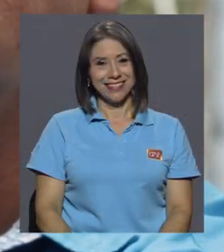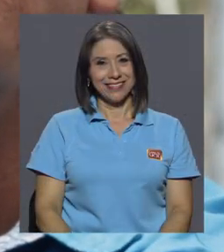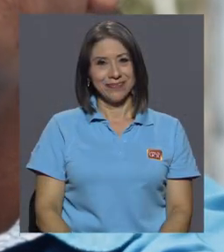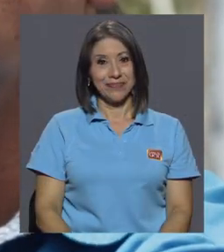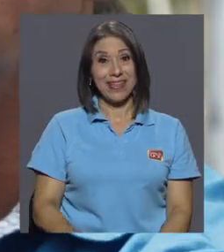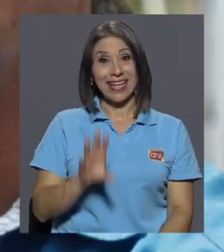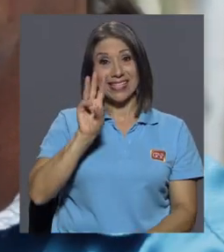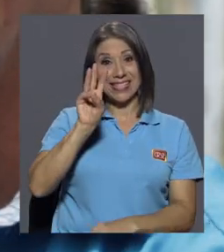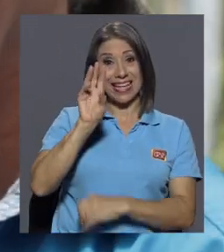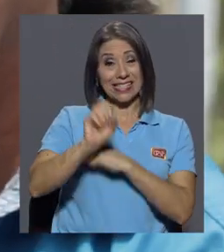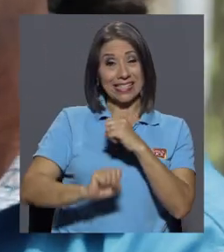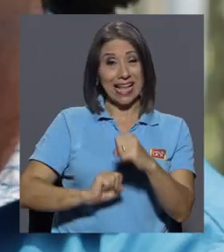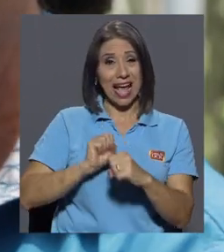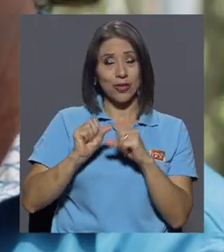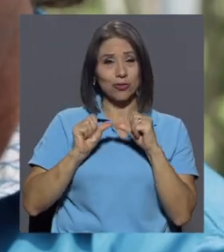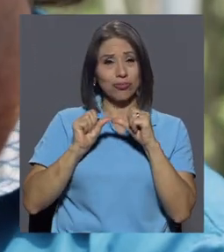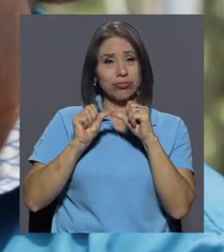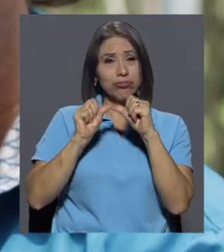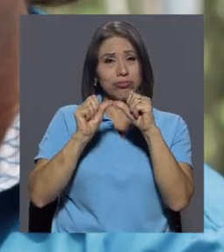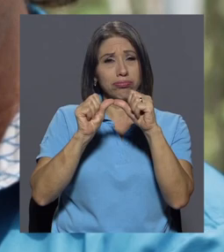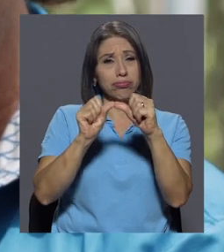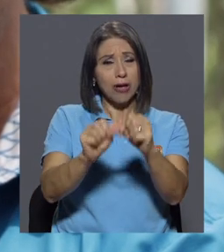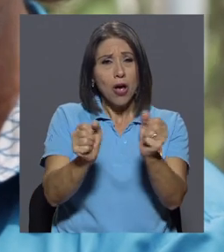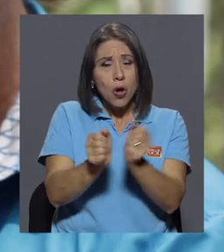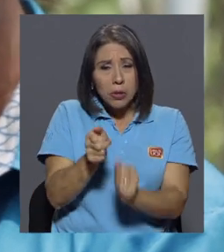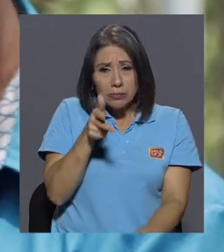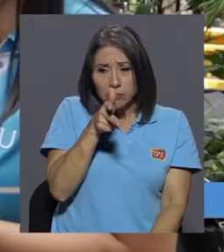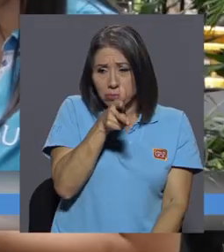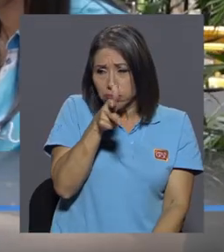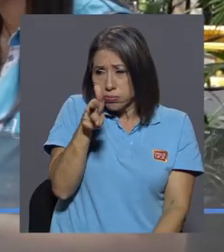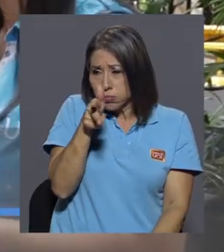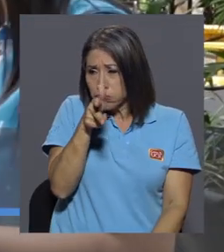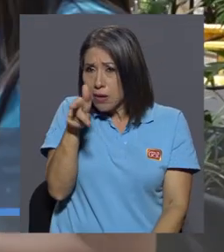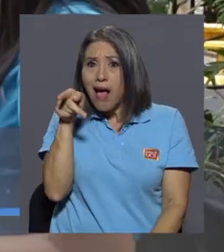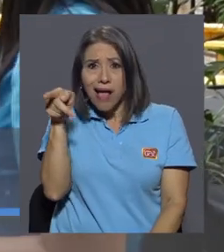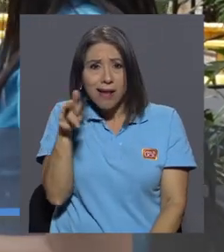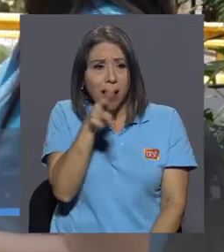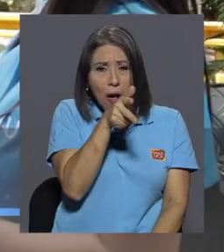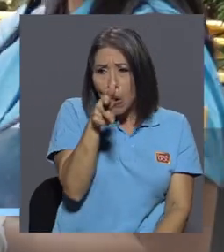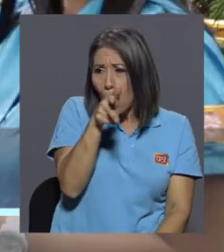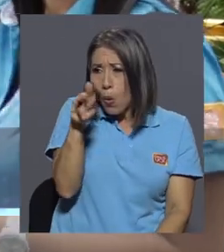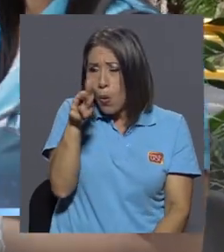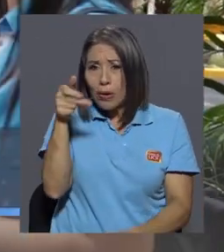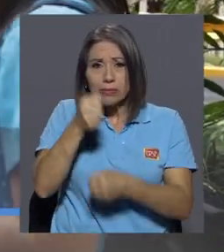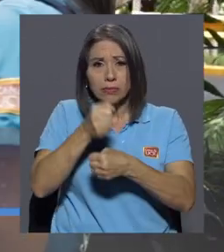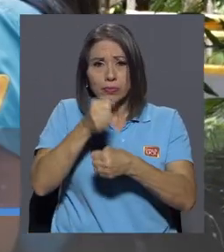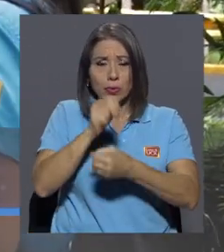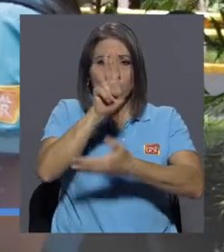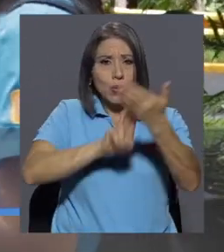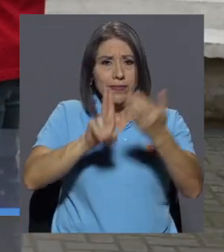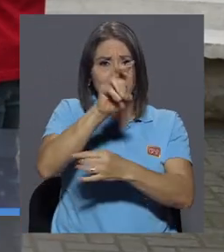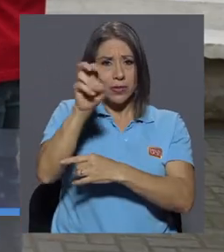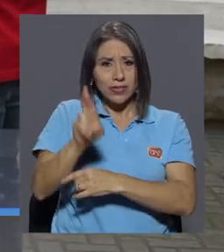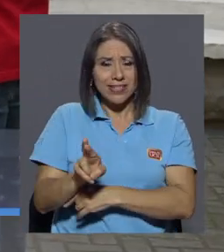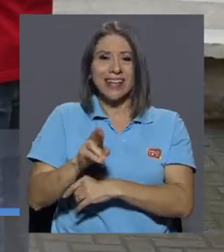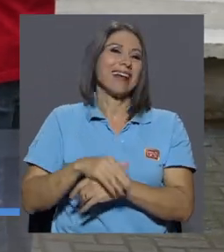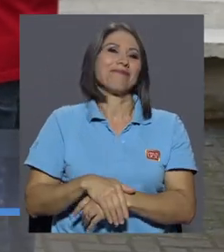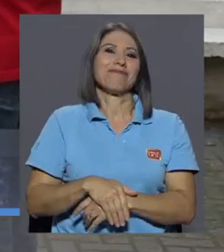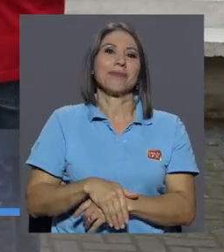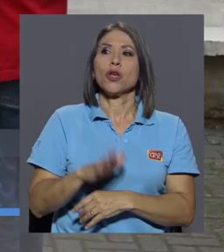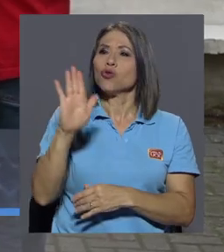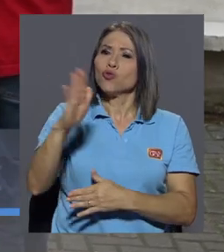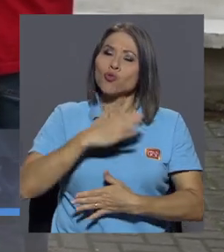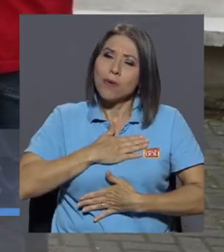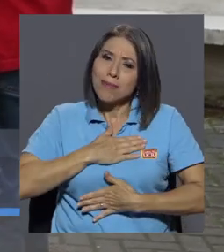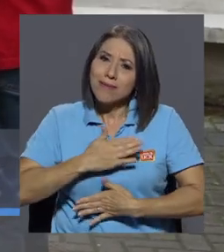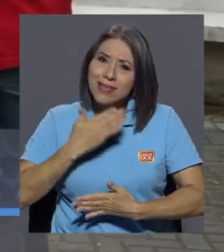Por 6 años consecutivos, a través del ente de la Cámara, capturó gran parte del quehacer de la Universidad de Costa Rica. Su